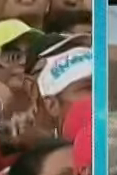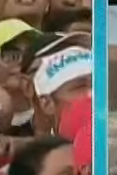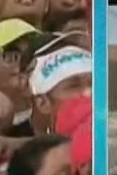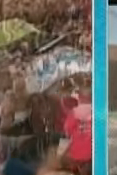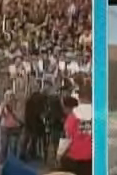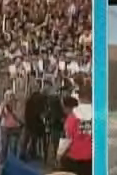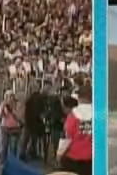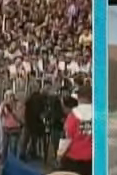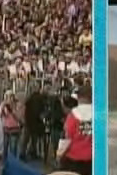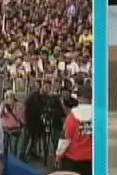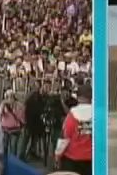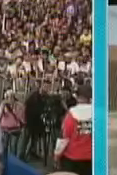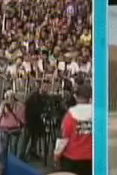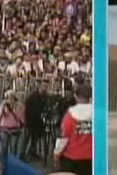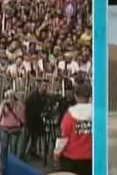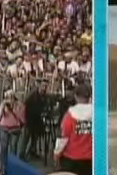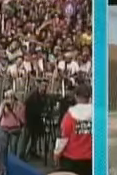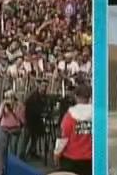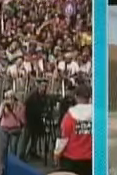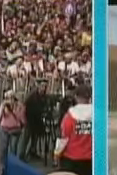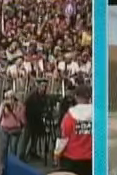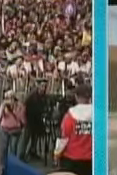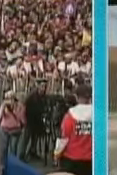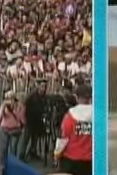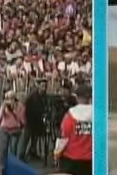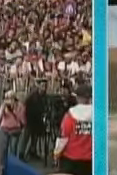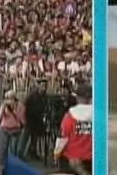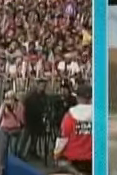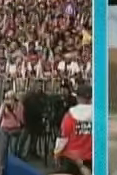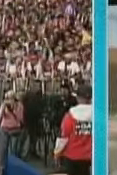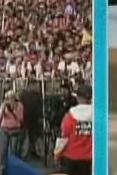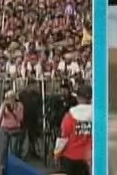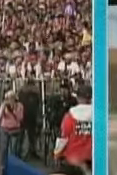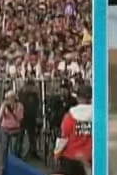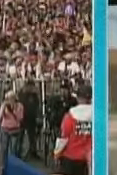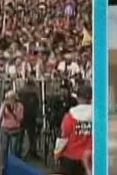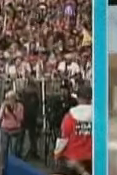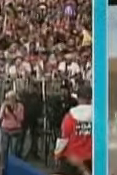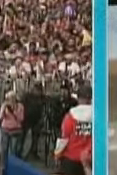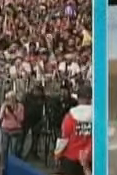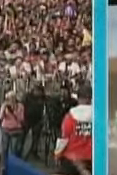Quieren un gobierno que venga a privatizarlo todo.